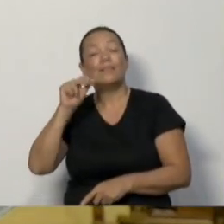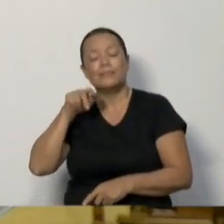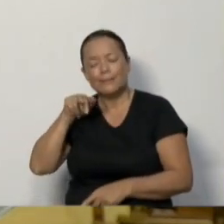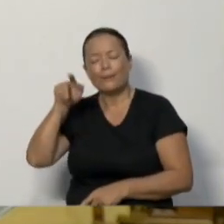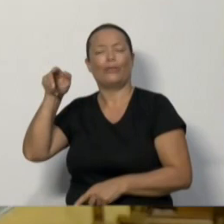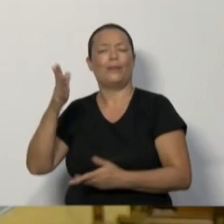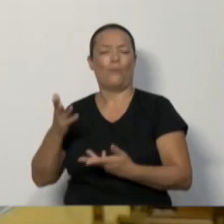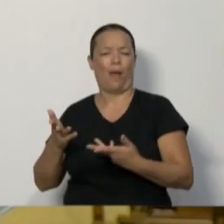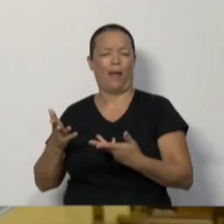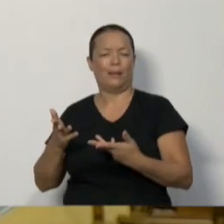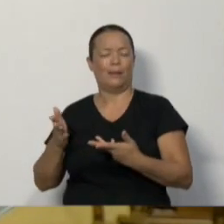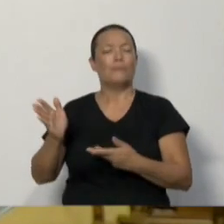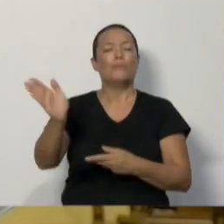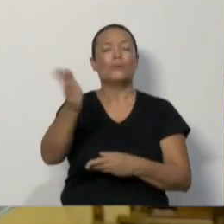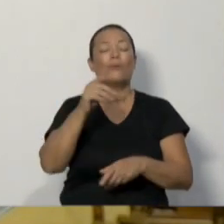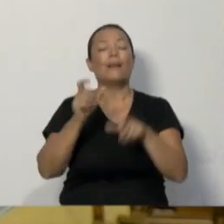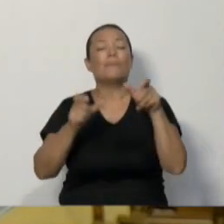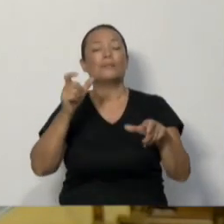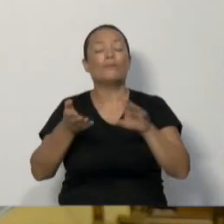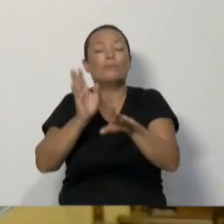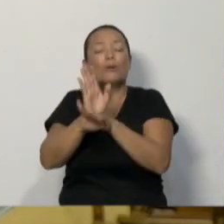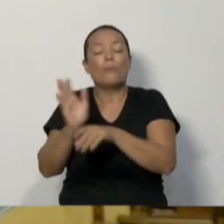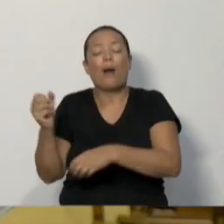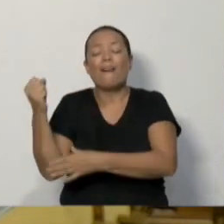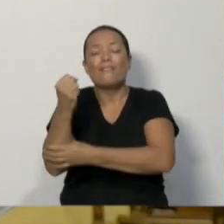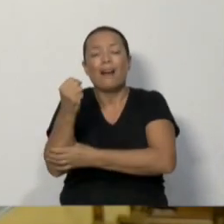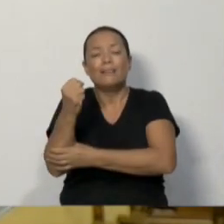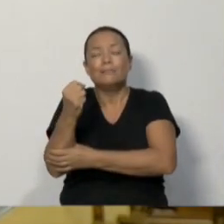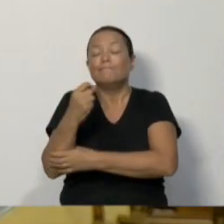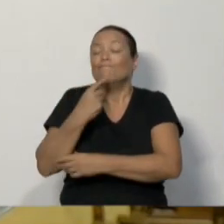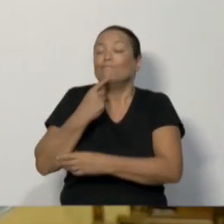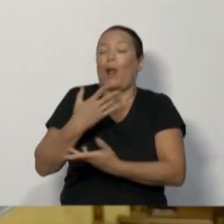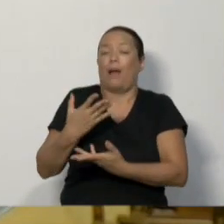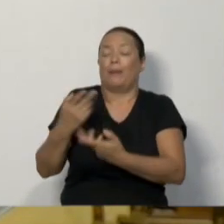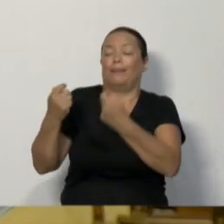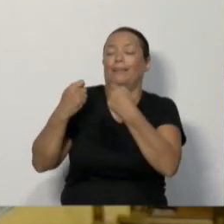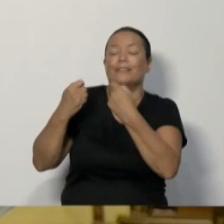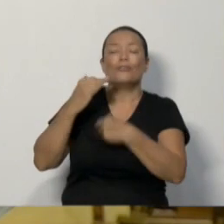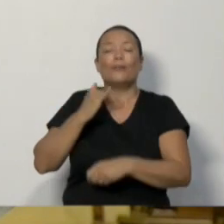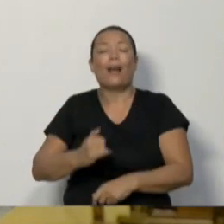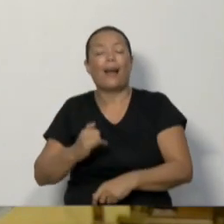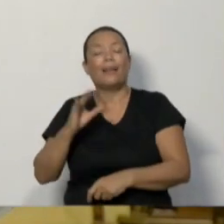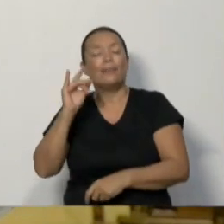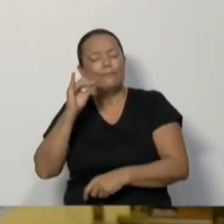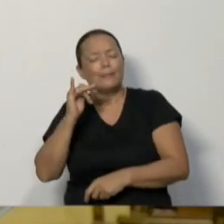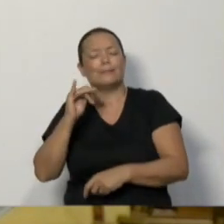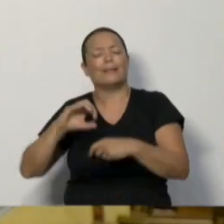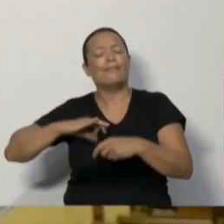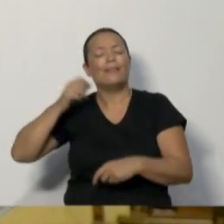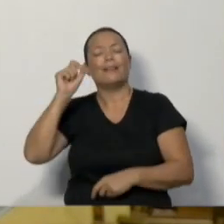arriba, por todos aquellos que, como Abraham, viven momentos de mucha prueba, de preguntas y